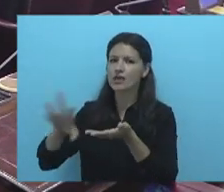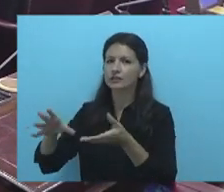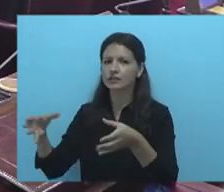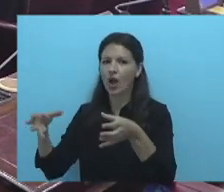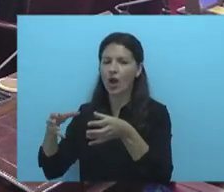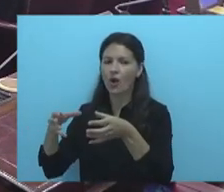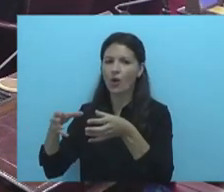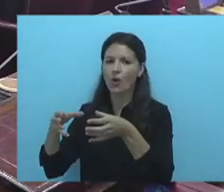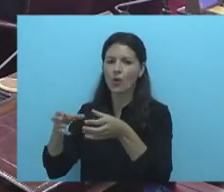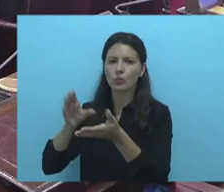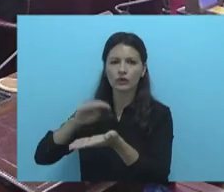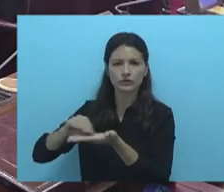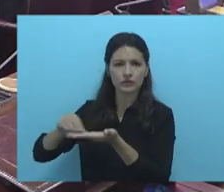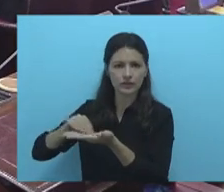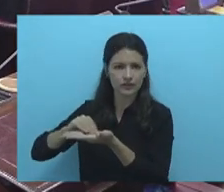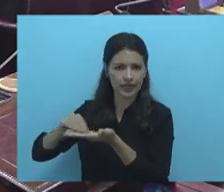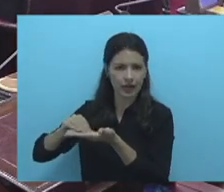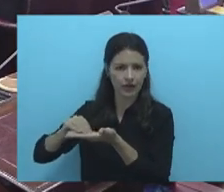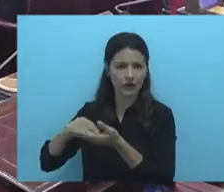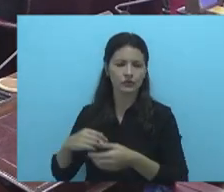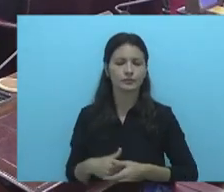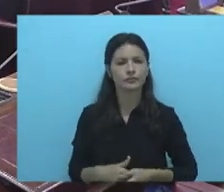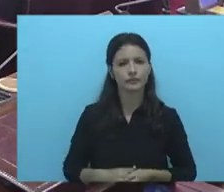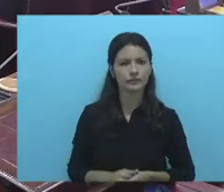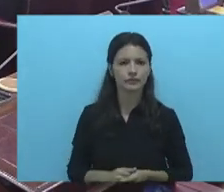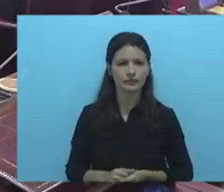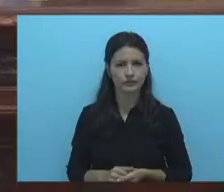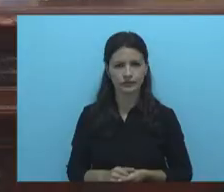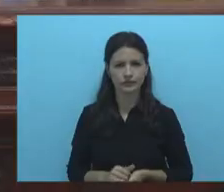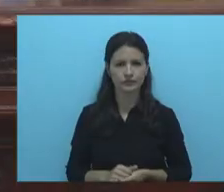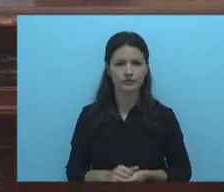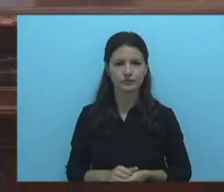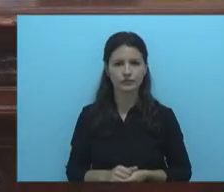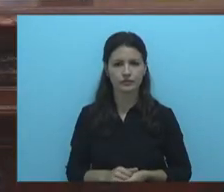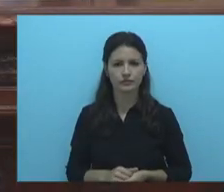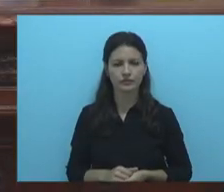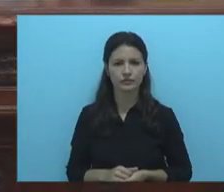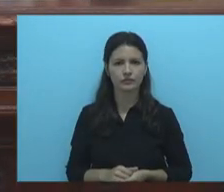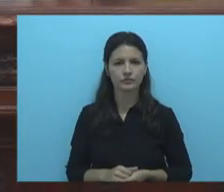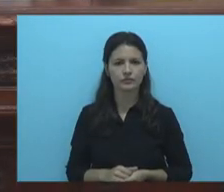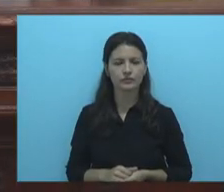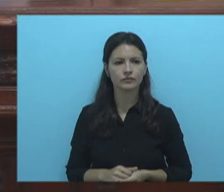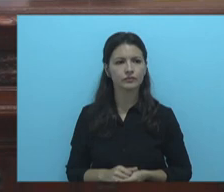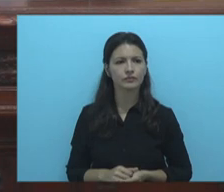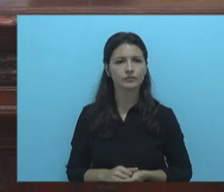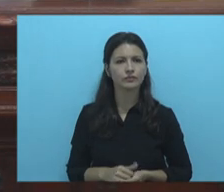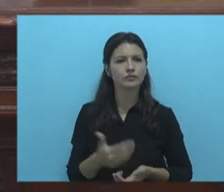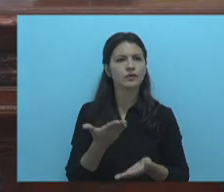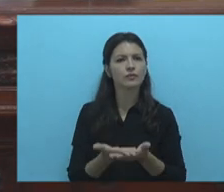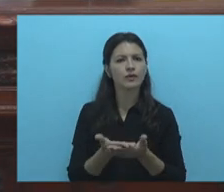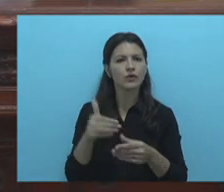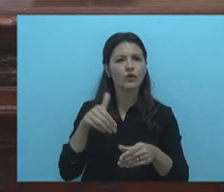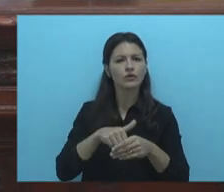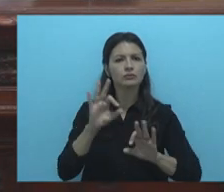propuestas ha sido aprobado y se comunica a la Cámara de Senadores. Este es un ingreso y pedido de tratamiento sobre tabla,